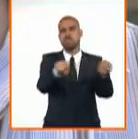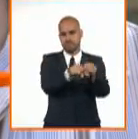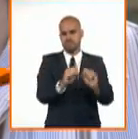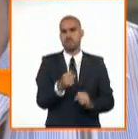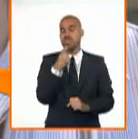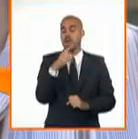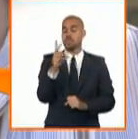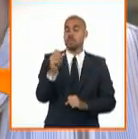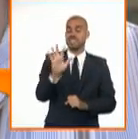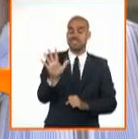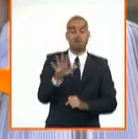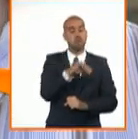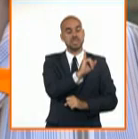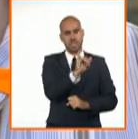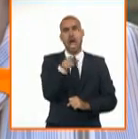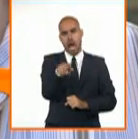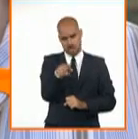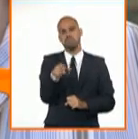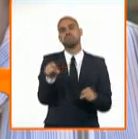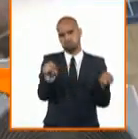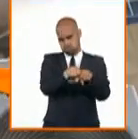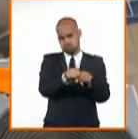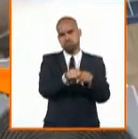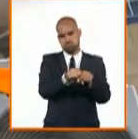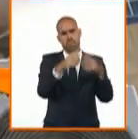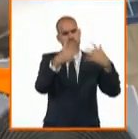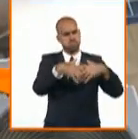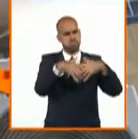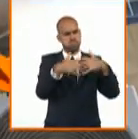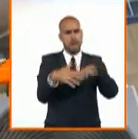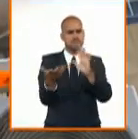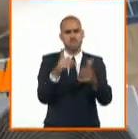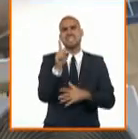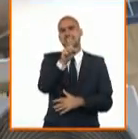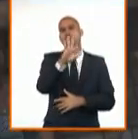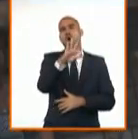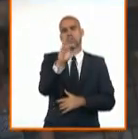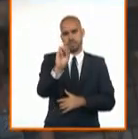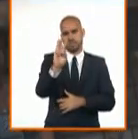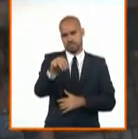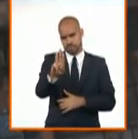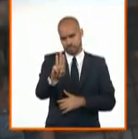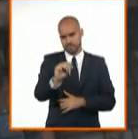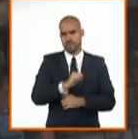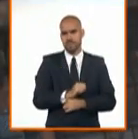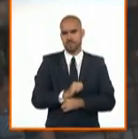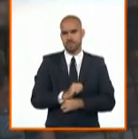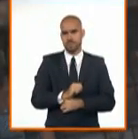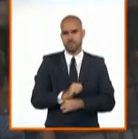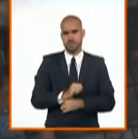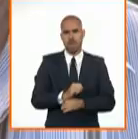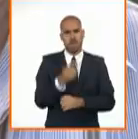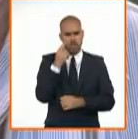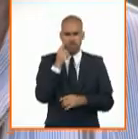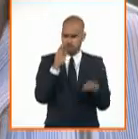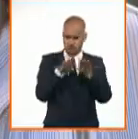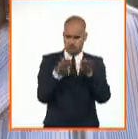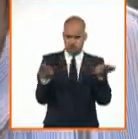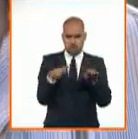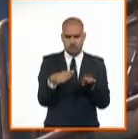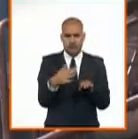nidos numerosos en servicio generando un total de 180 nuevos se encuentran estos momentos estables sin ninguna amenaza en su